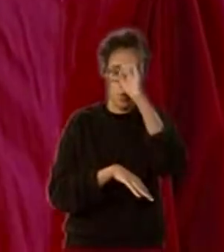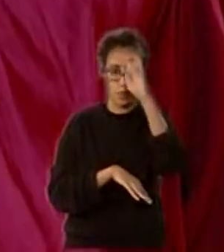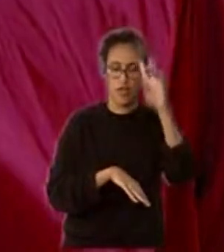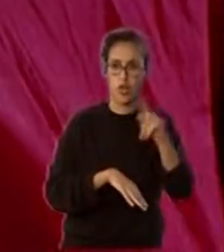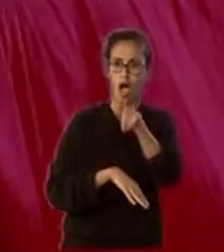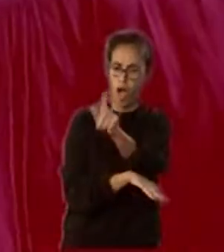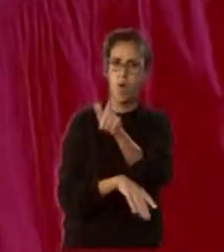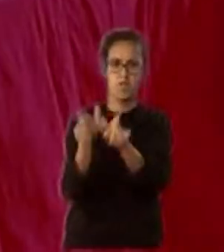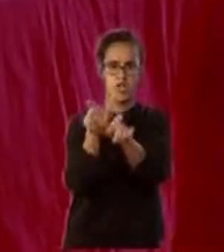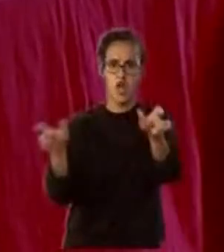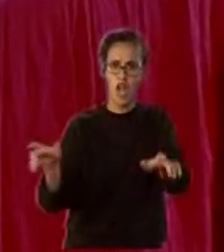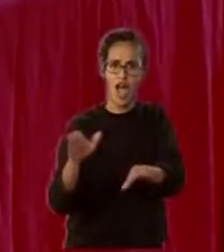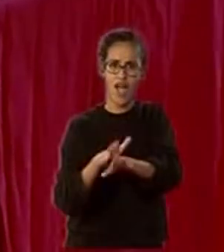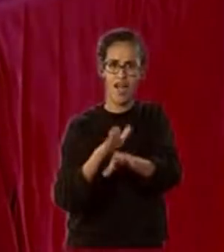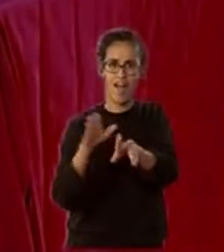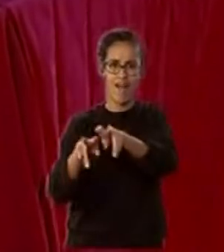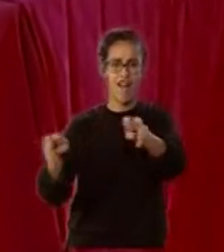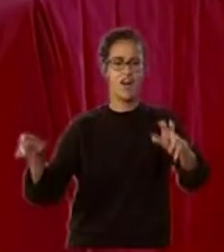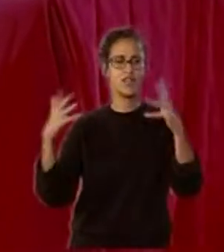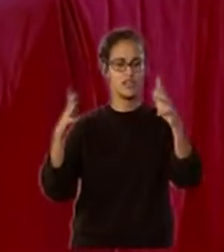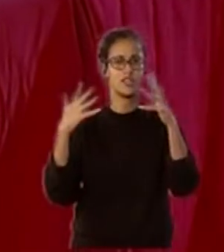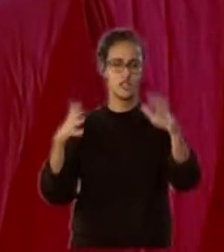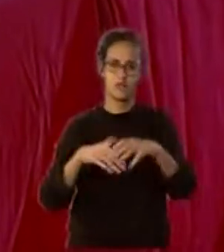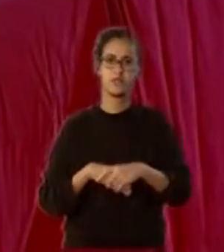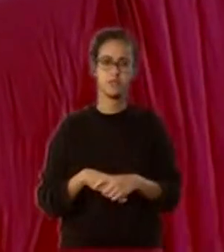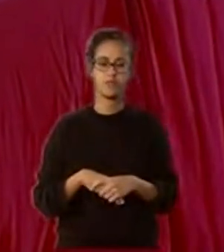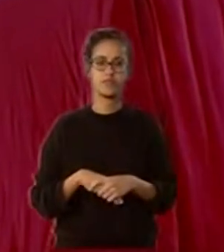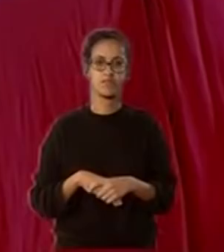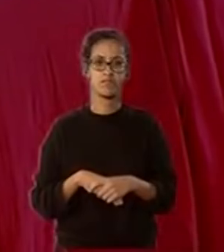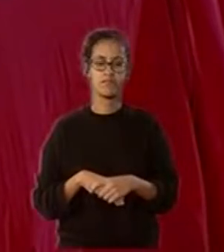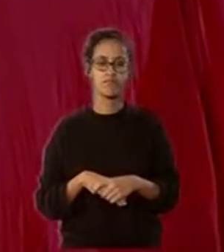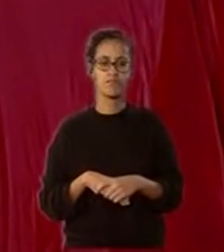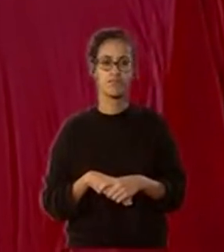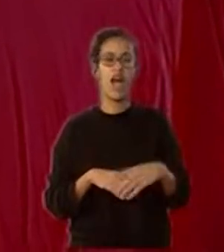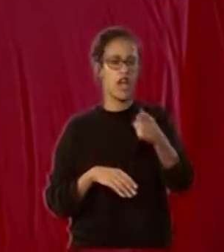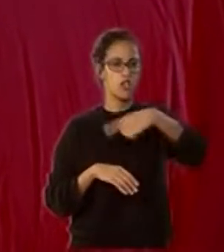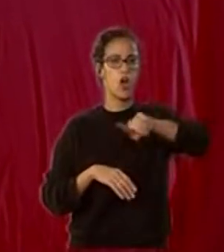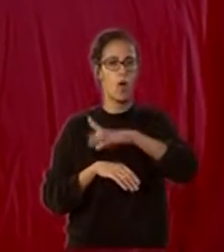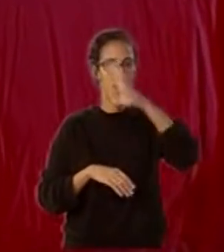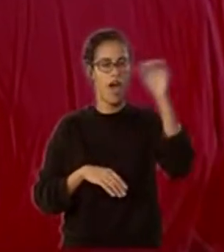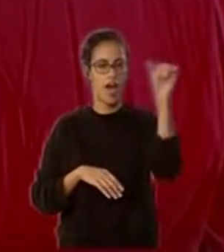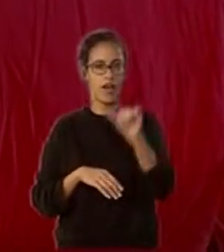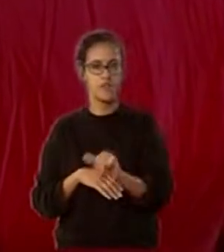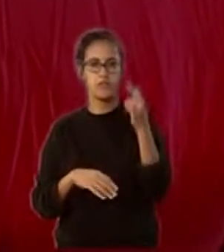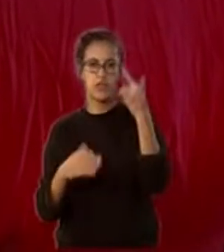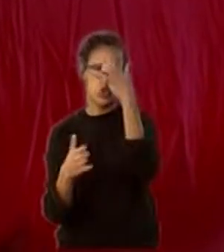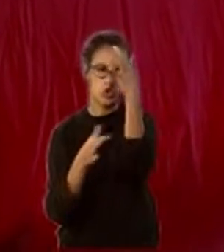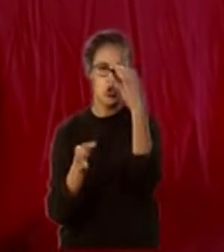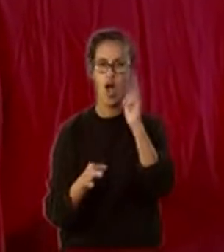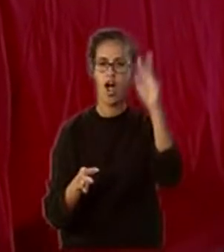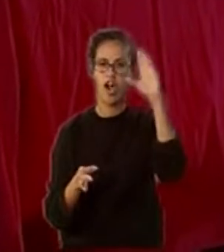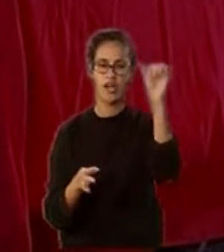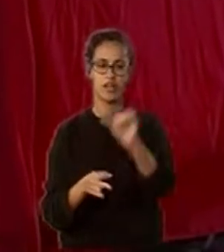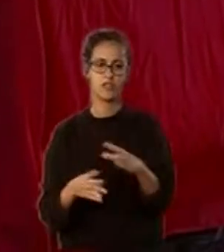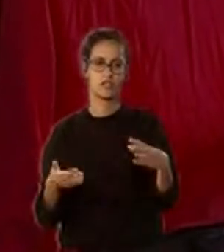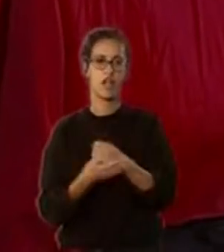importante, y los miembros del jurado que lógicamente pendientes y de no perder ningún tipo de detalle de lo que vaya a ocurrir. Miembros del